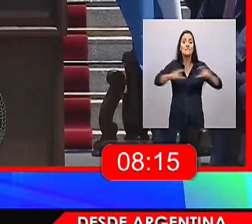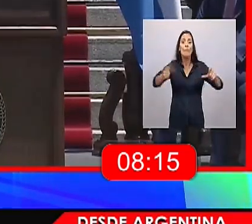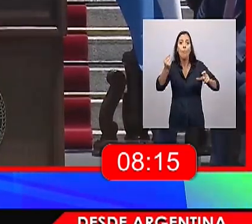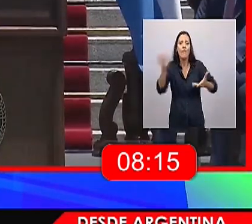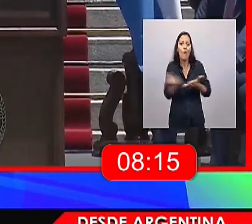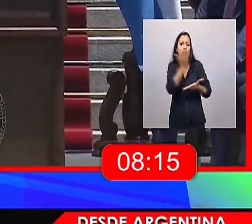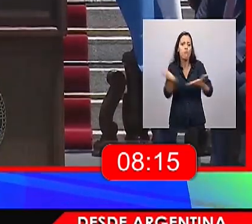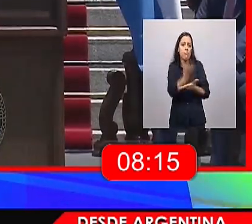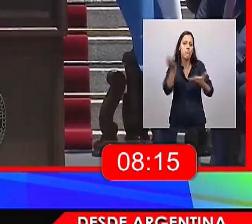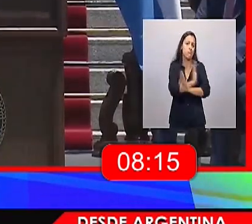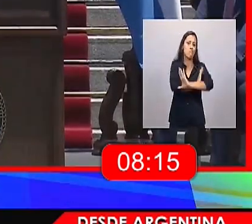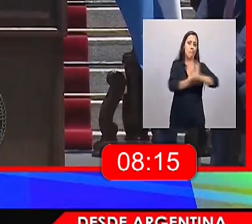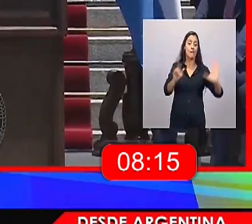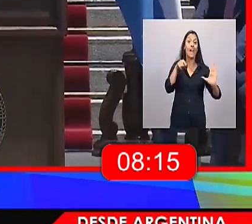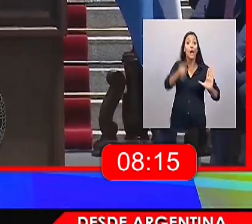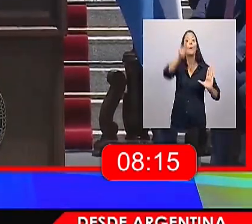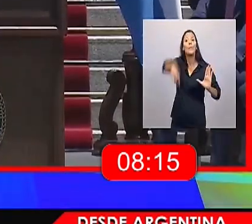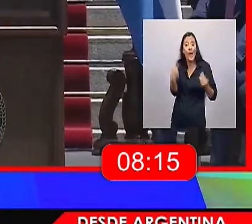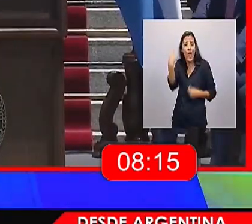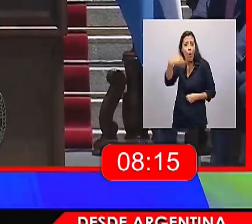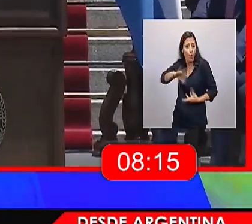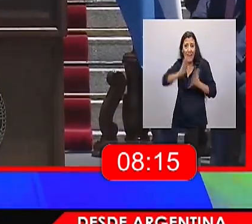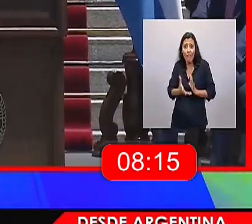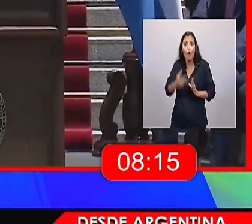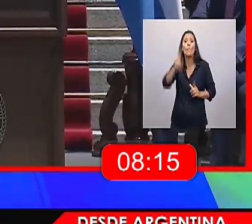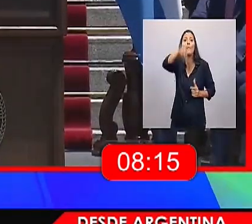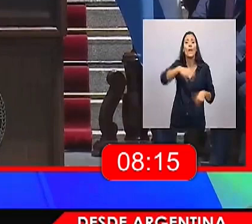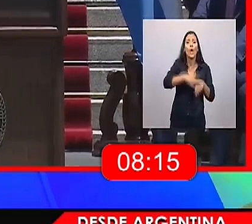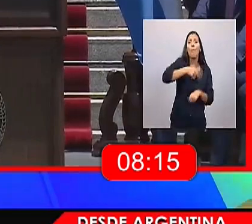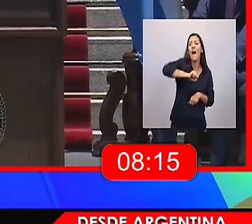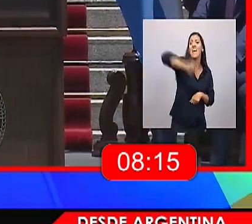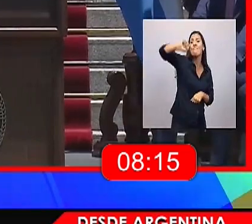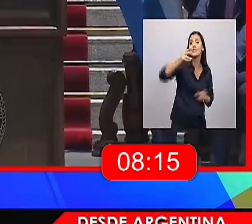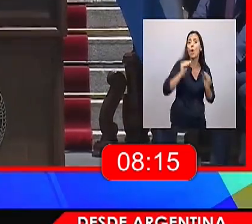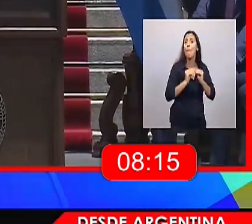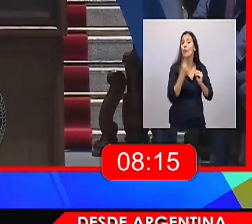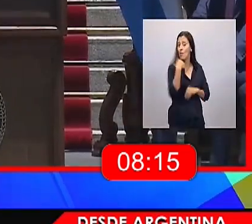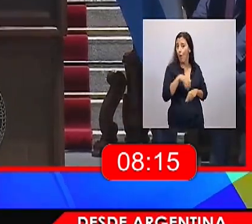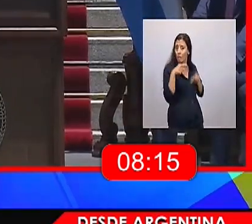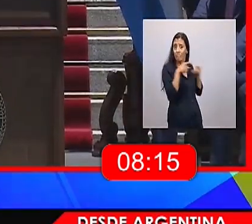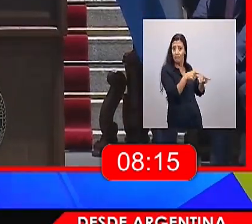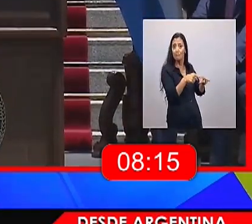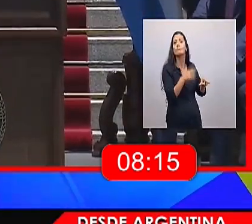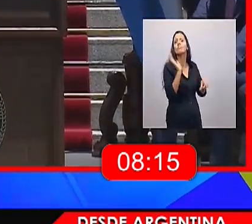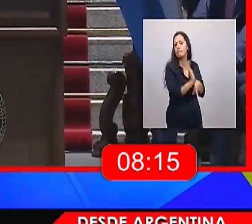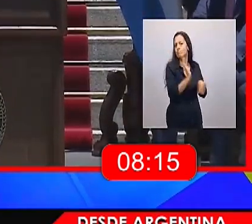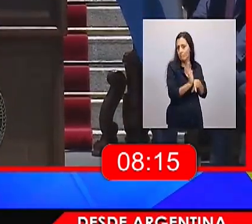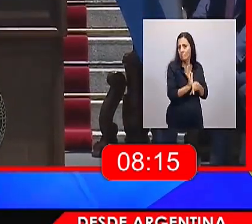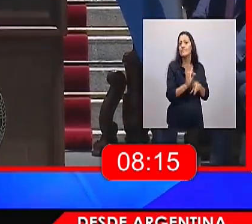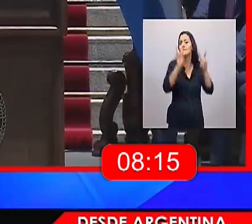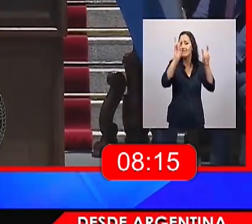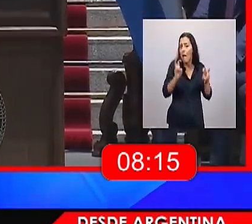urgencia, un DNU, en la que se implanta el shock. Nosotros ya hemos pasado por ello